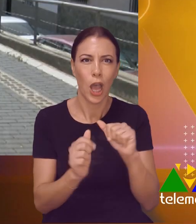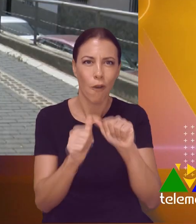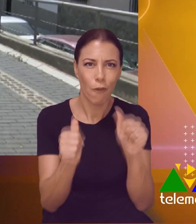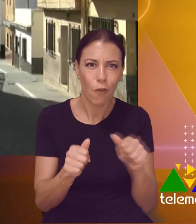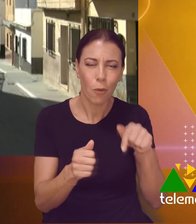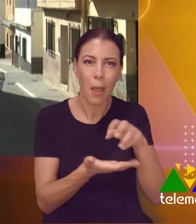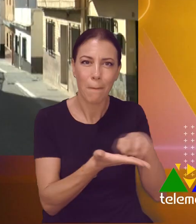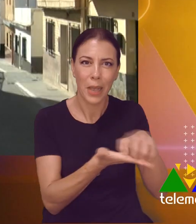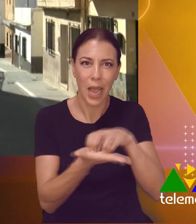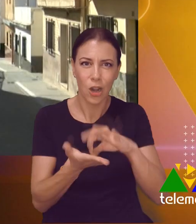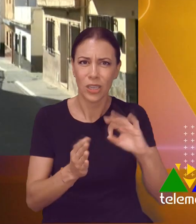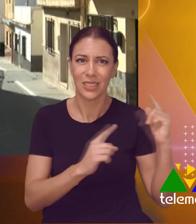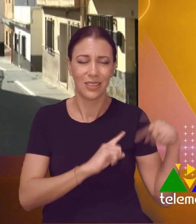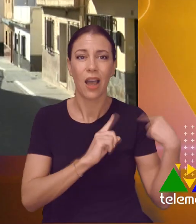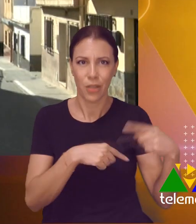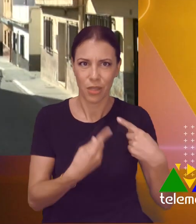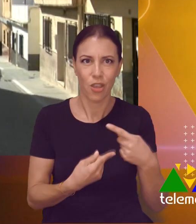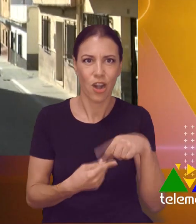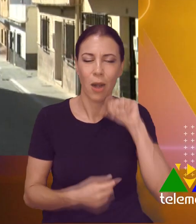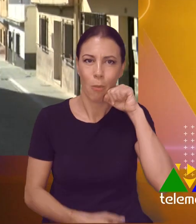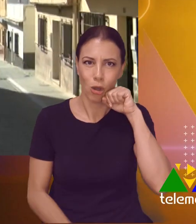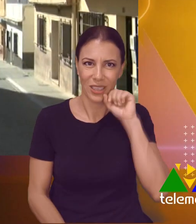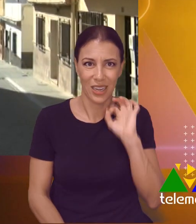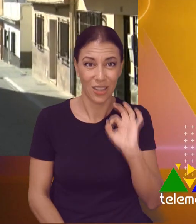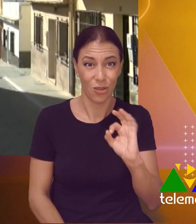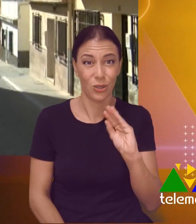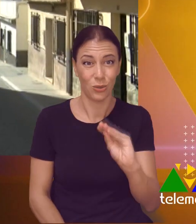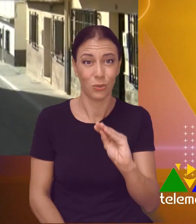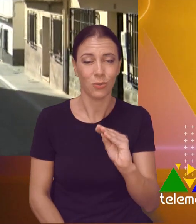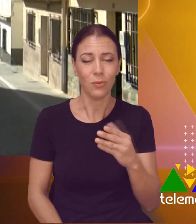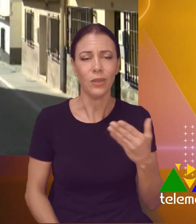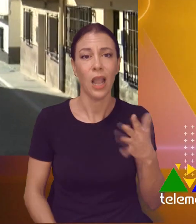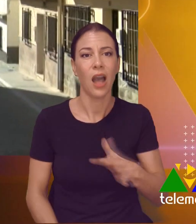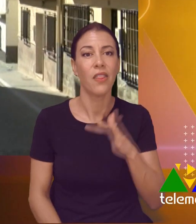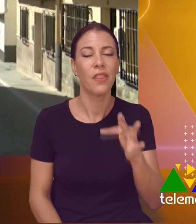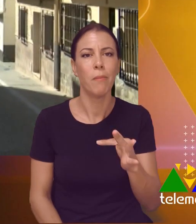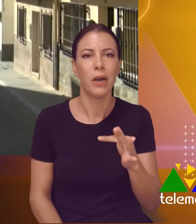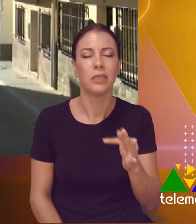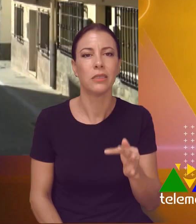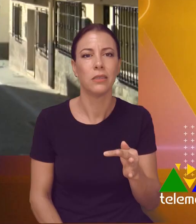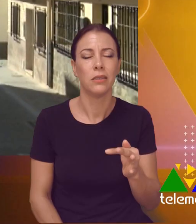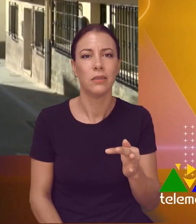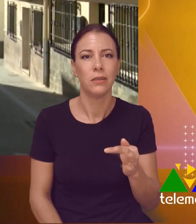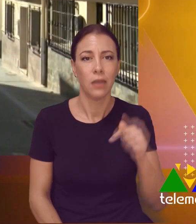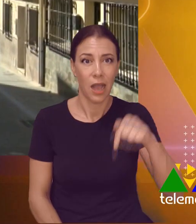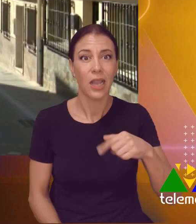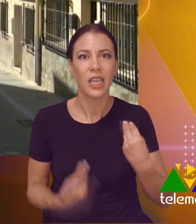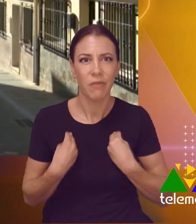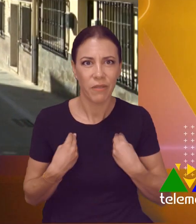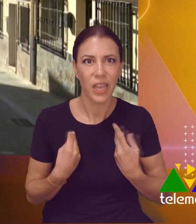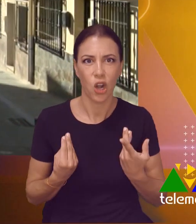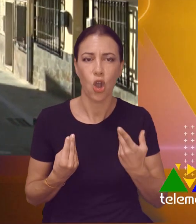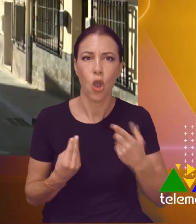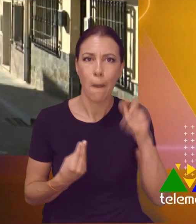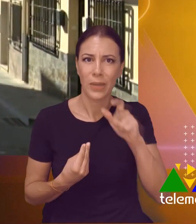este barrio, la conformación de este barrio tan tradicional motrileño. Incluso